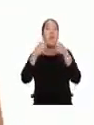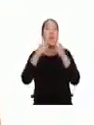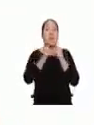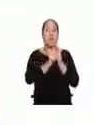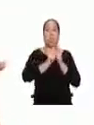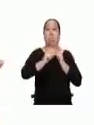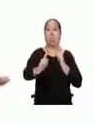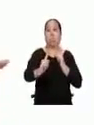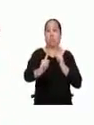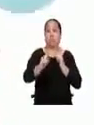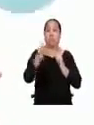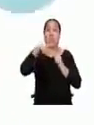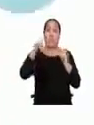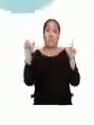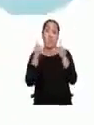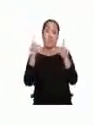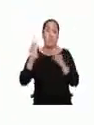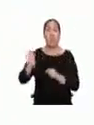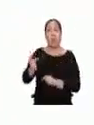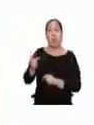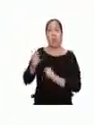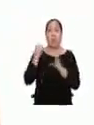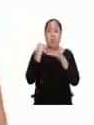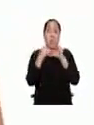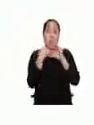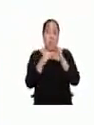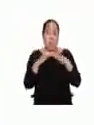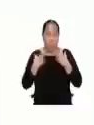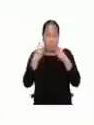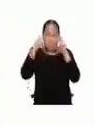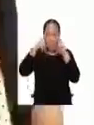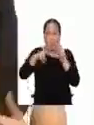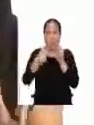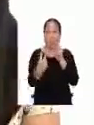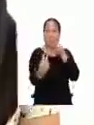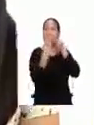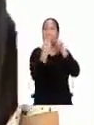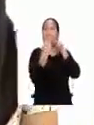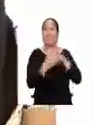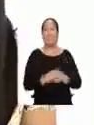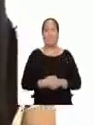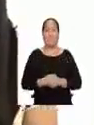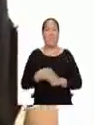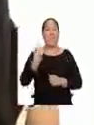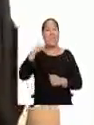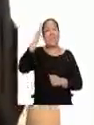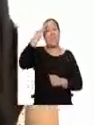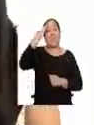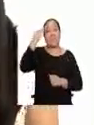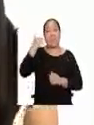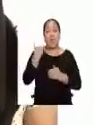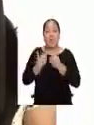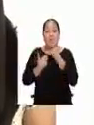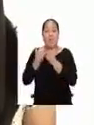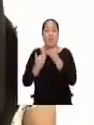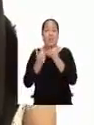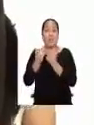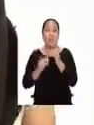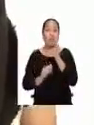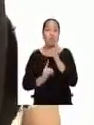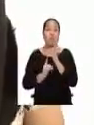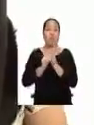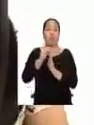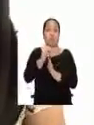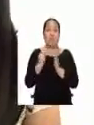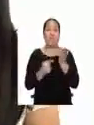distancia, a través de la televisión, la radio o el internet, podemos llegar a ustedes. Sabemos que el desarrollo de la tecnología ha permitido